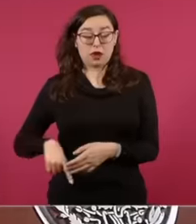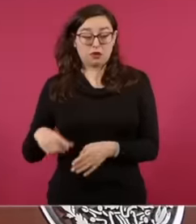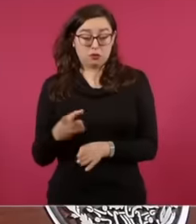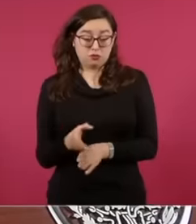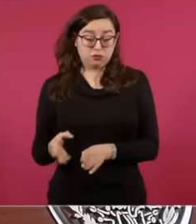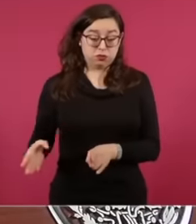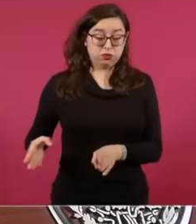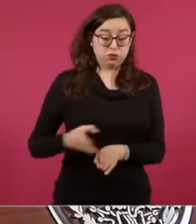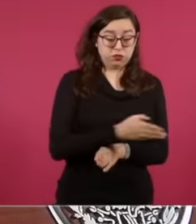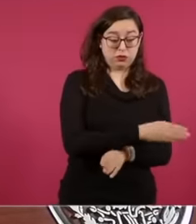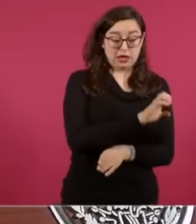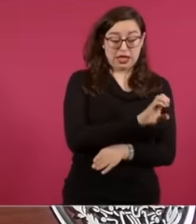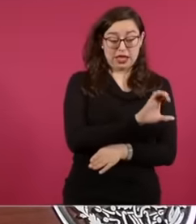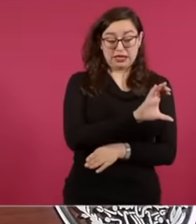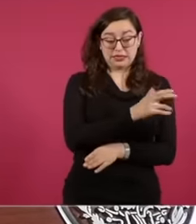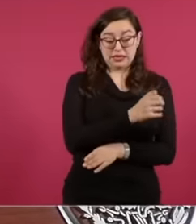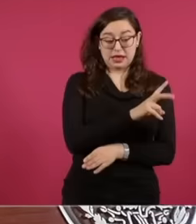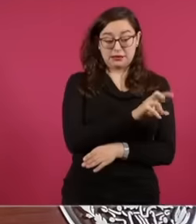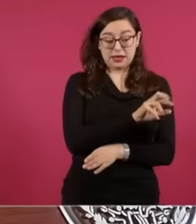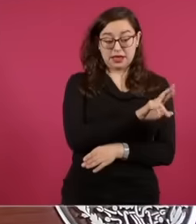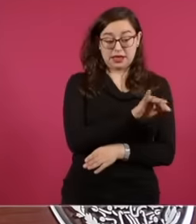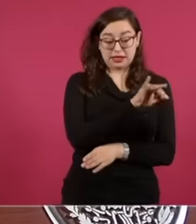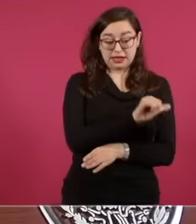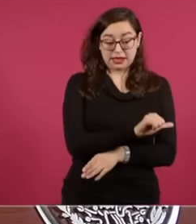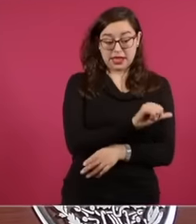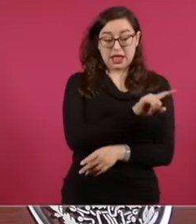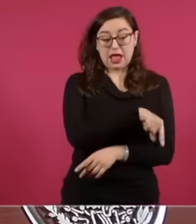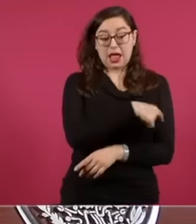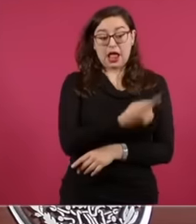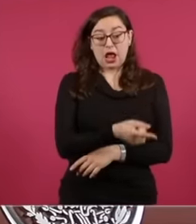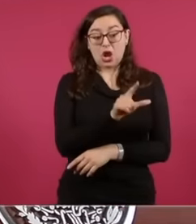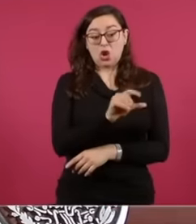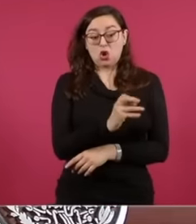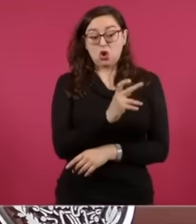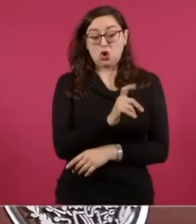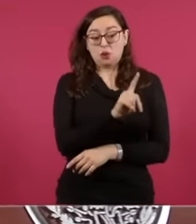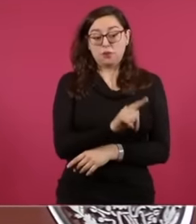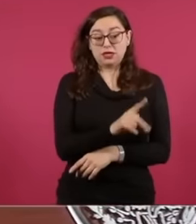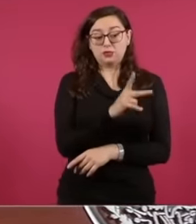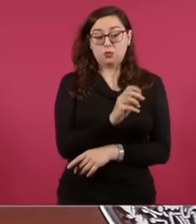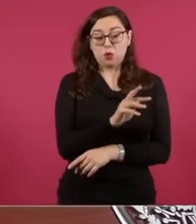López Portillo, Miguel de la Madrid,